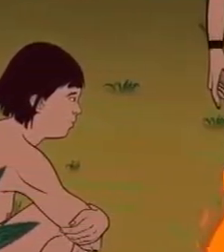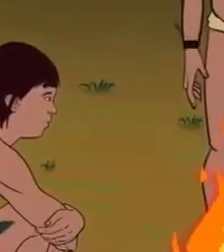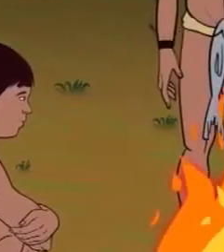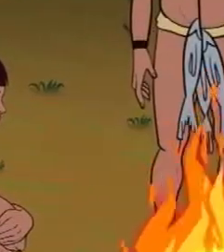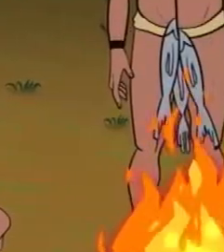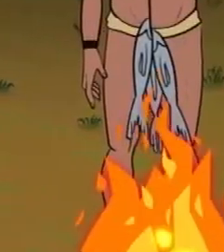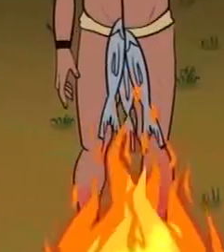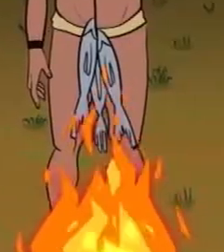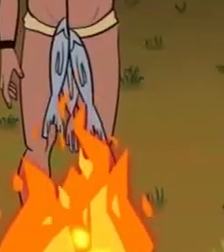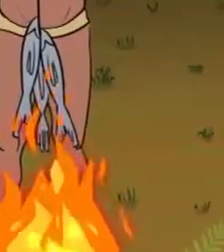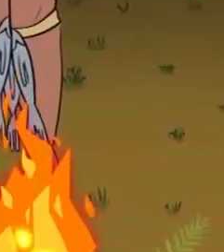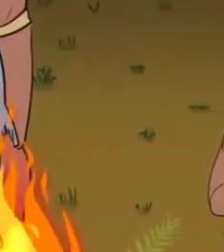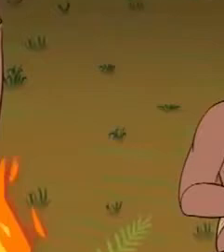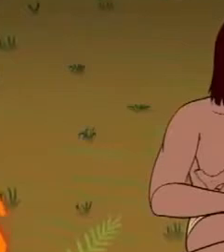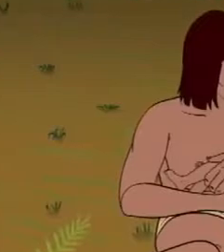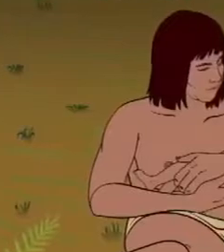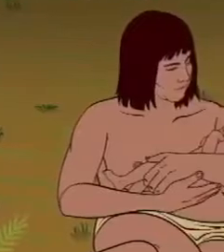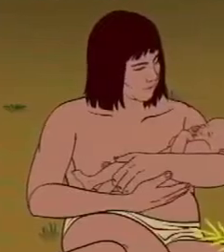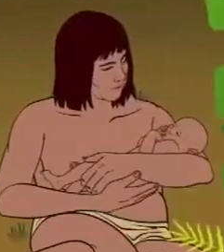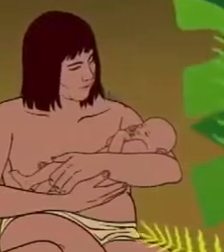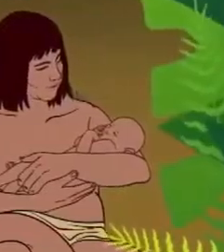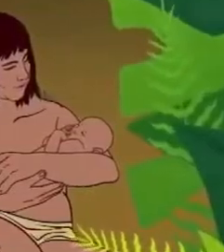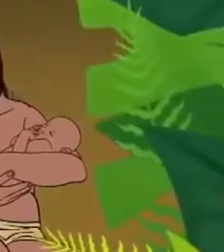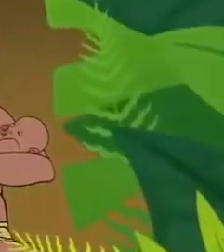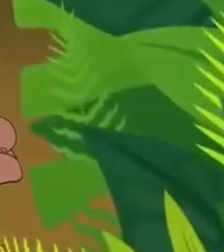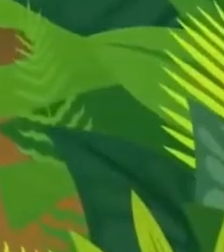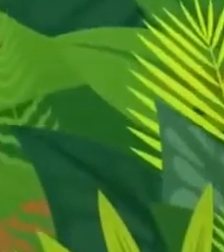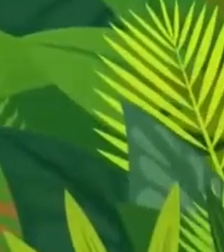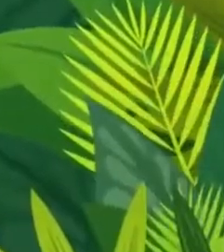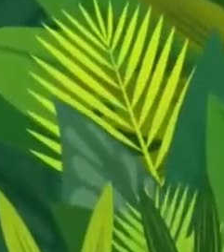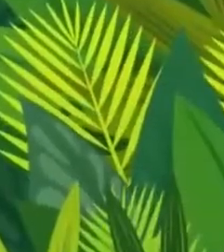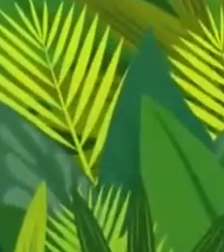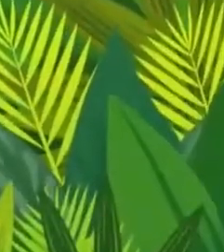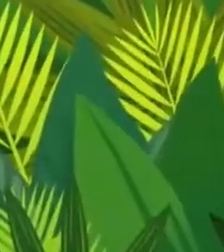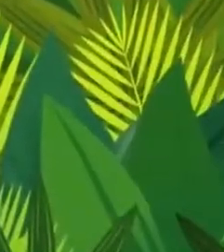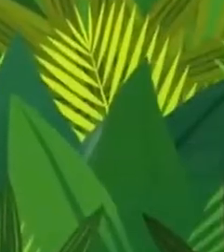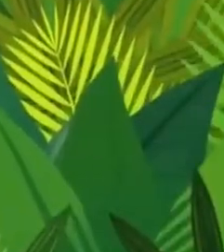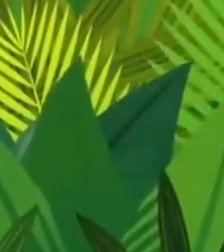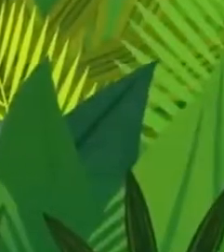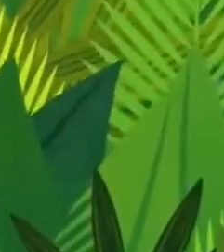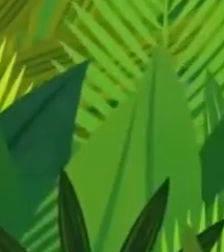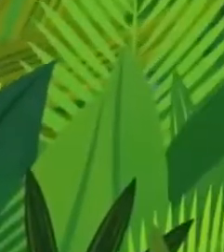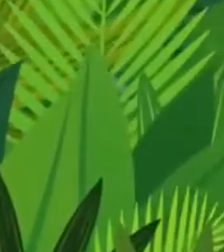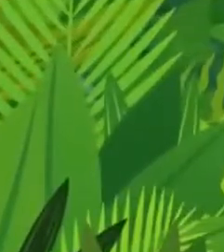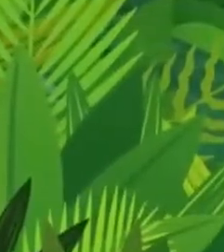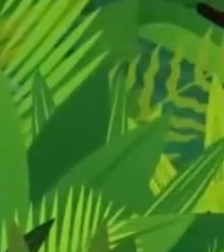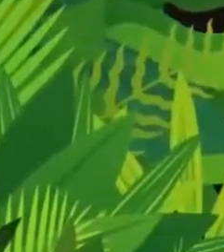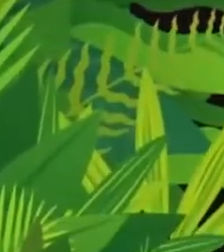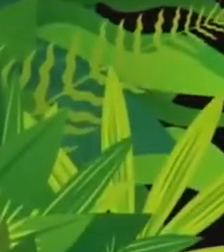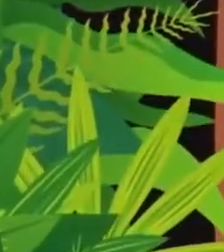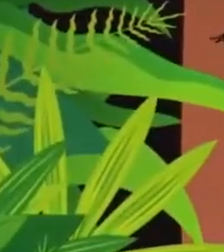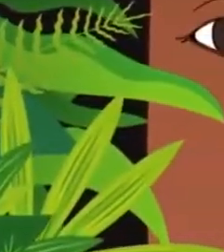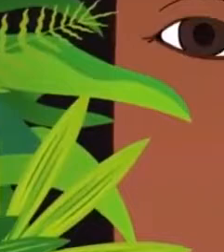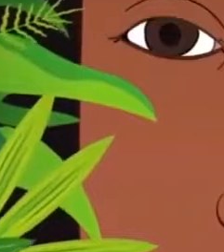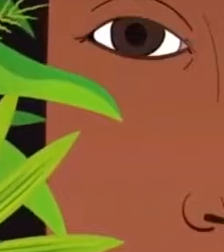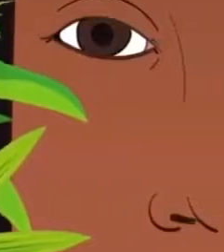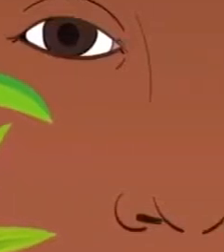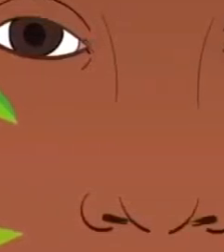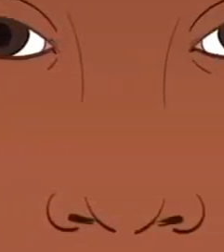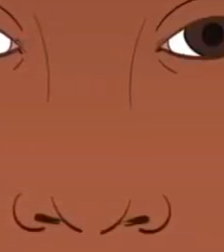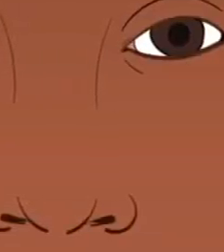Piasi? Son descendientes de quienes habitaban el país desde tiempos anteriores a la formación del Estado